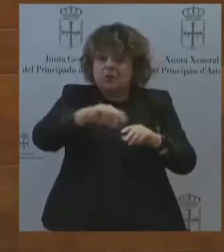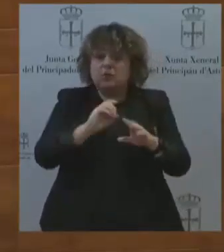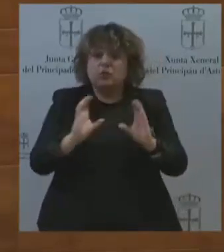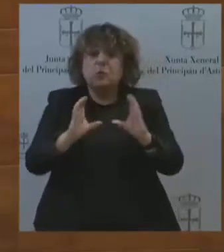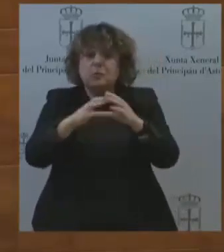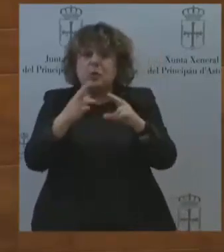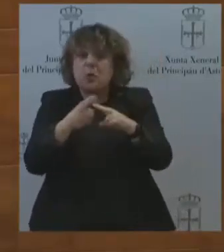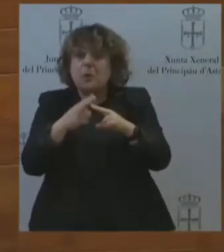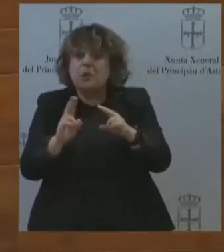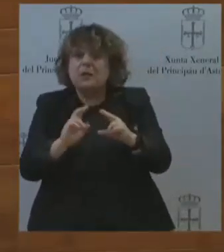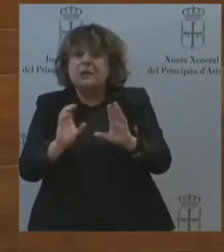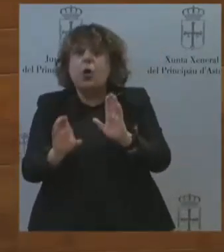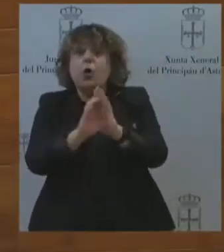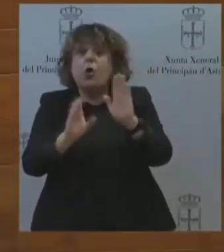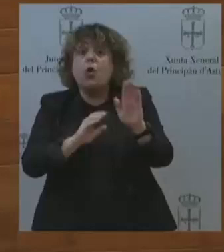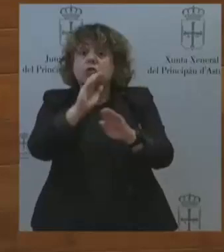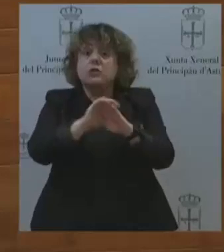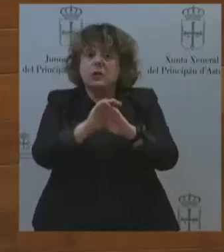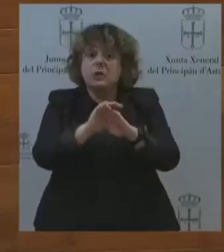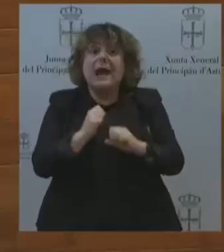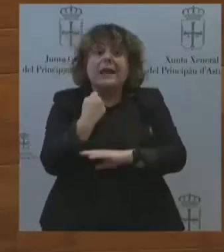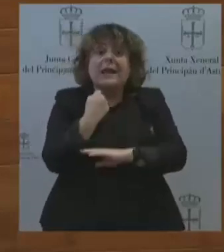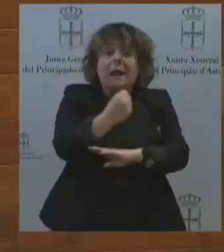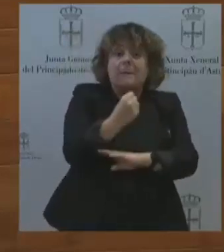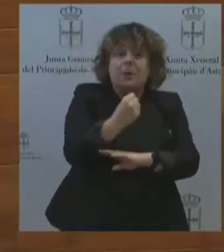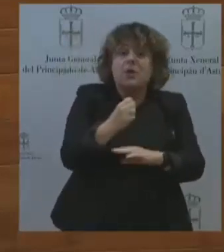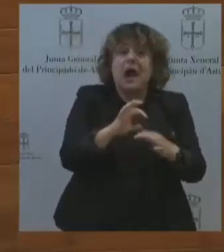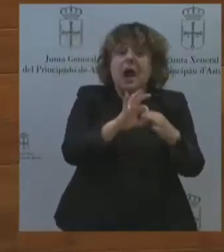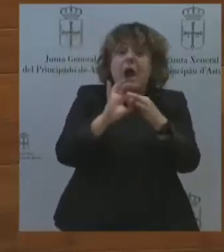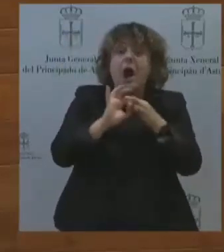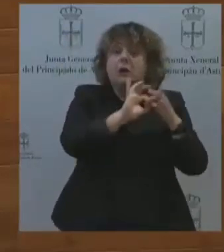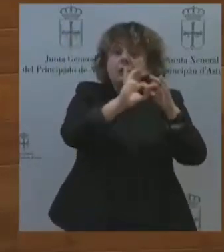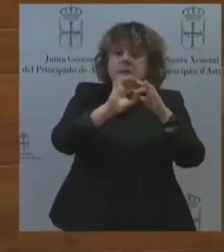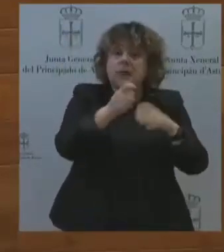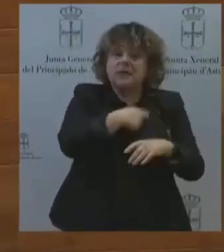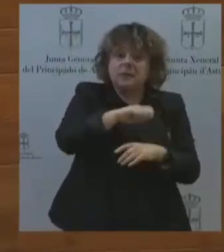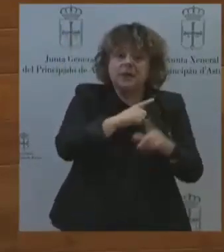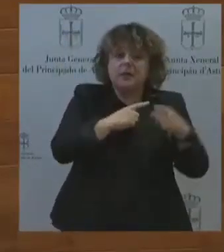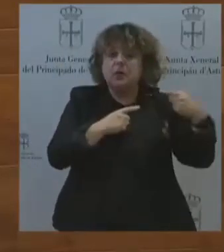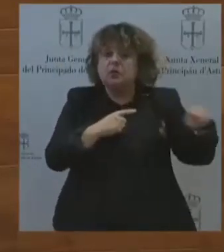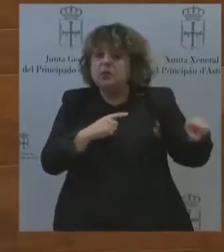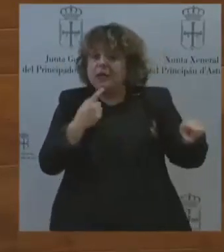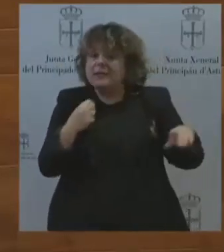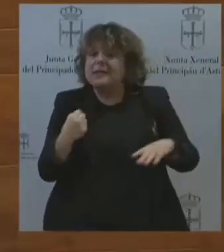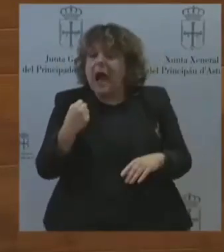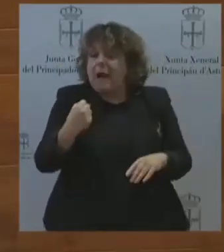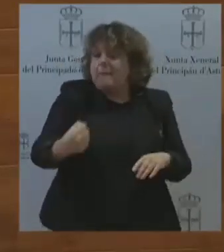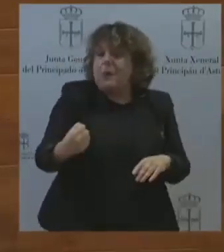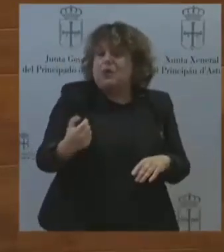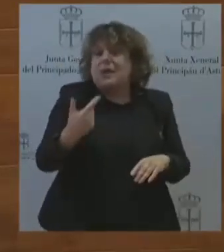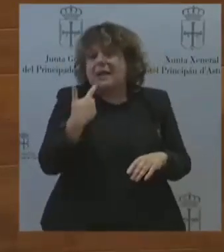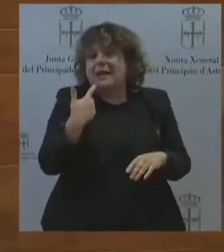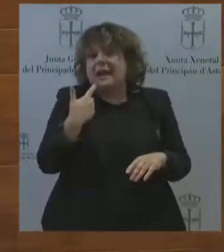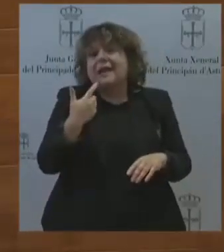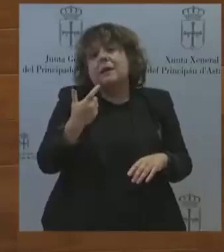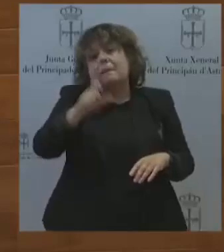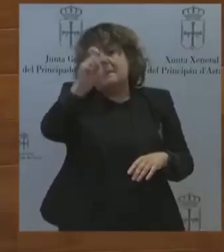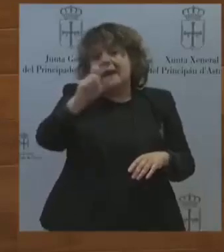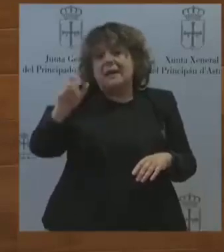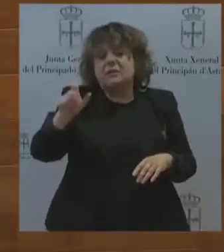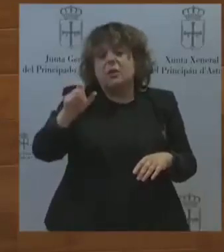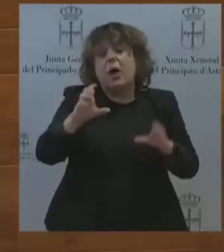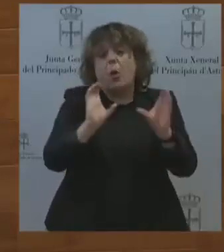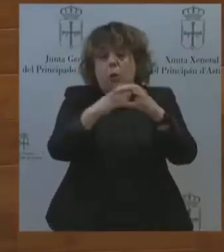su partido, el PSOE, se ha apoyado para gobernar España en separatistas y en los herederos de ETA.